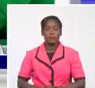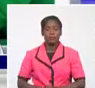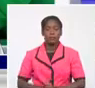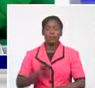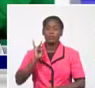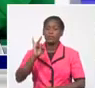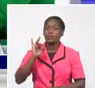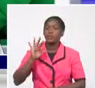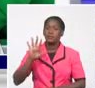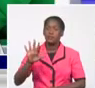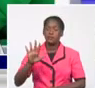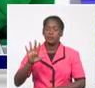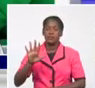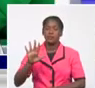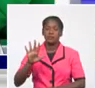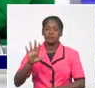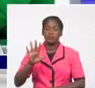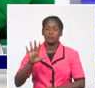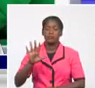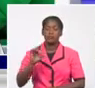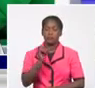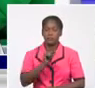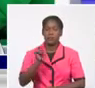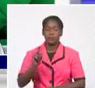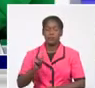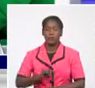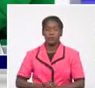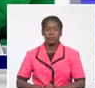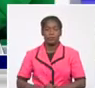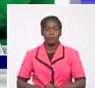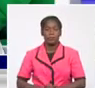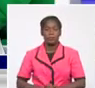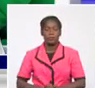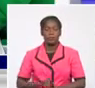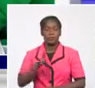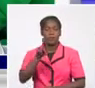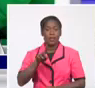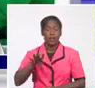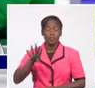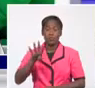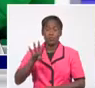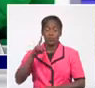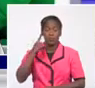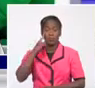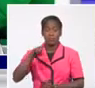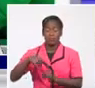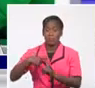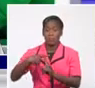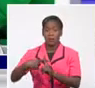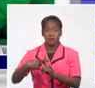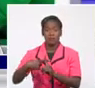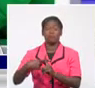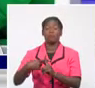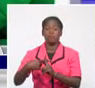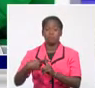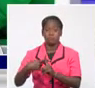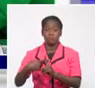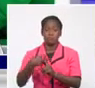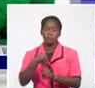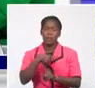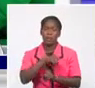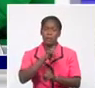75 pacientes en el día de hoy, 14 más incluso que los teníamos el día